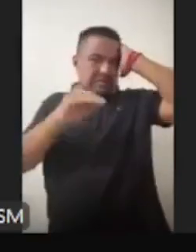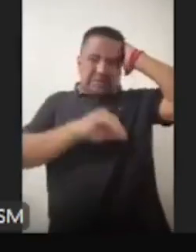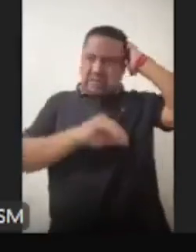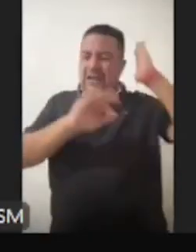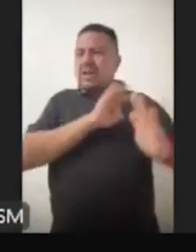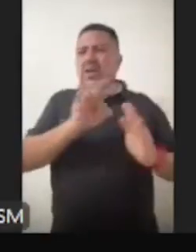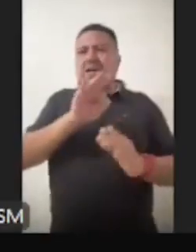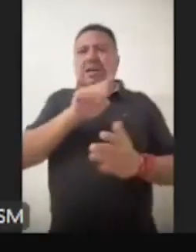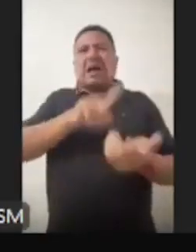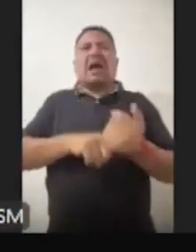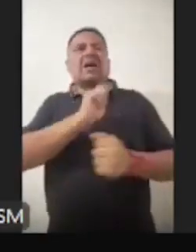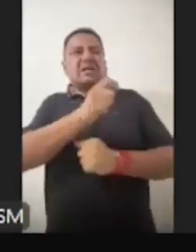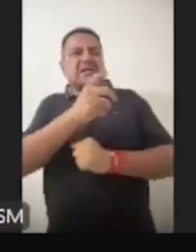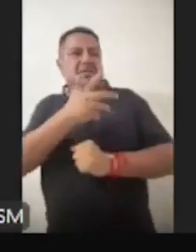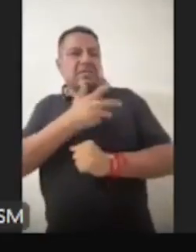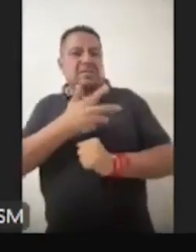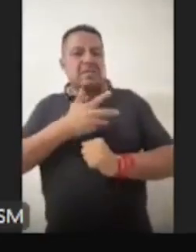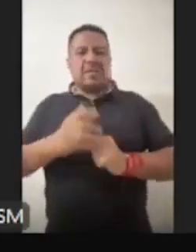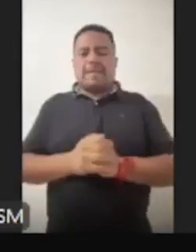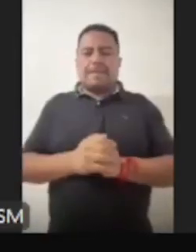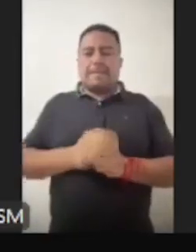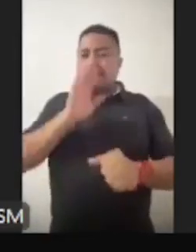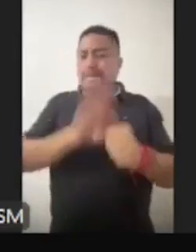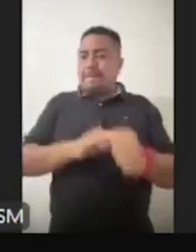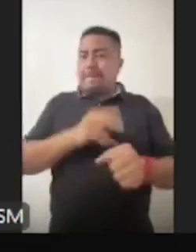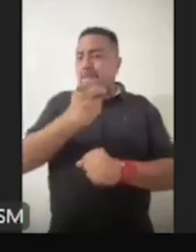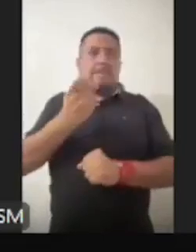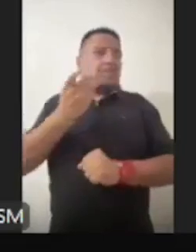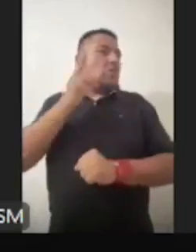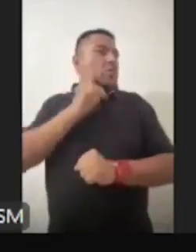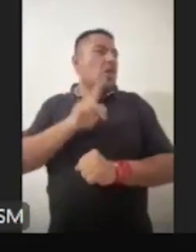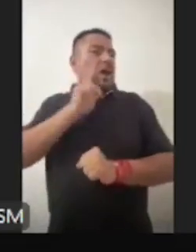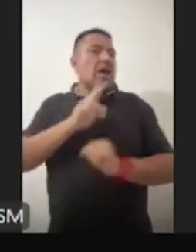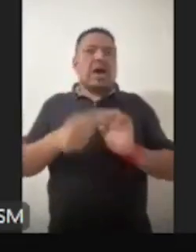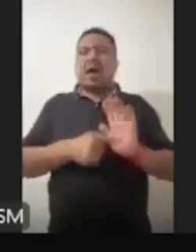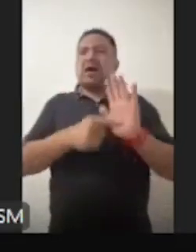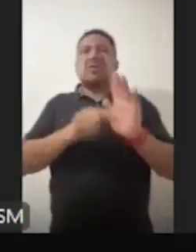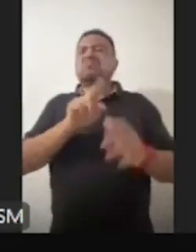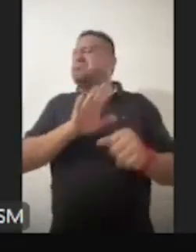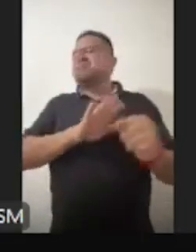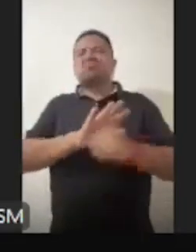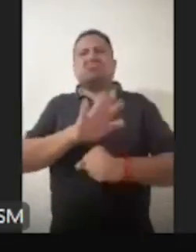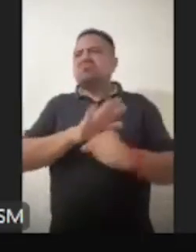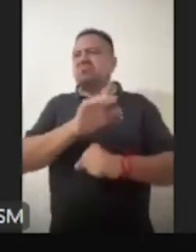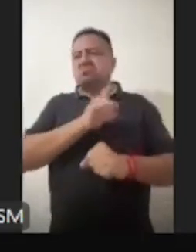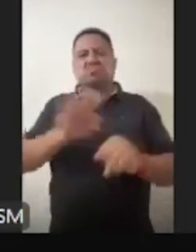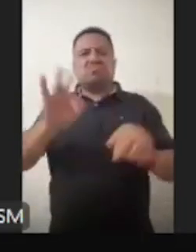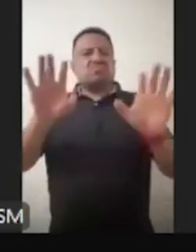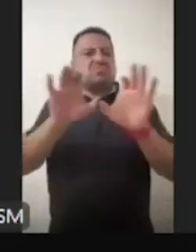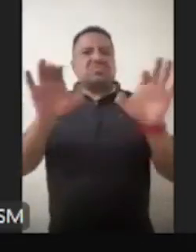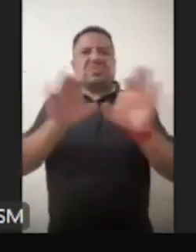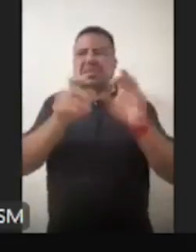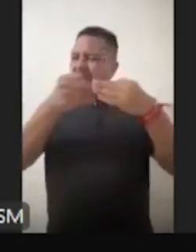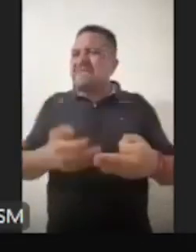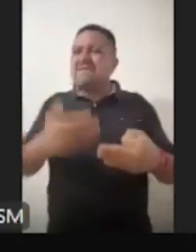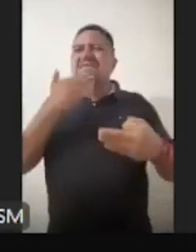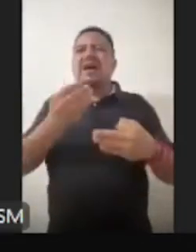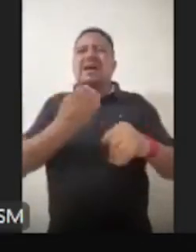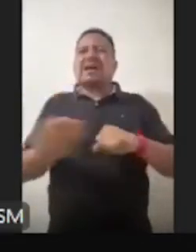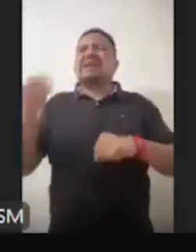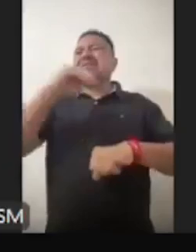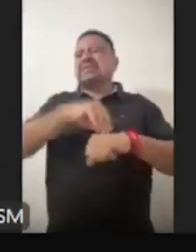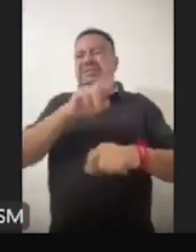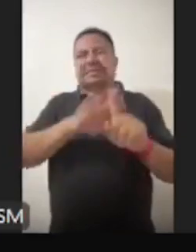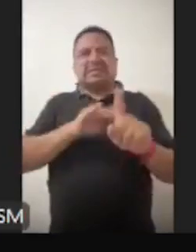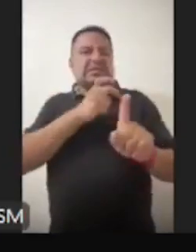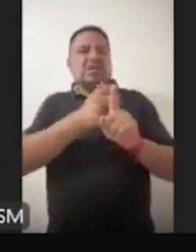sufrido. Por ello, las pruebas técnicas por sí solas no son suficientes para acreditar de manera fehaciente los hechos que contienen, por lo que es